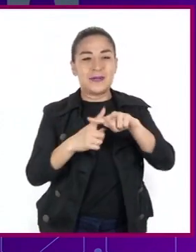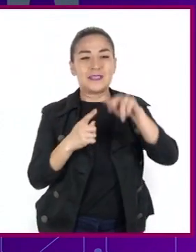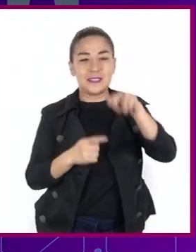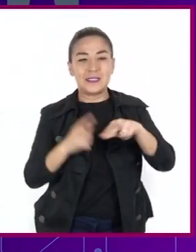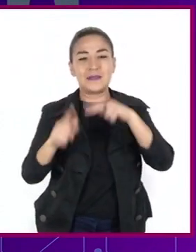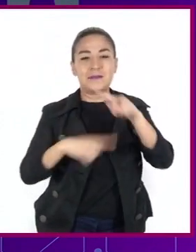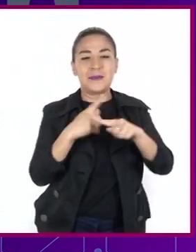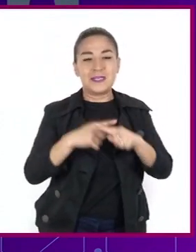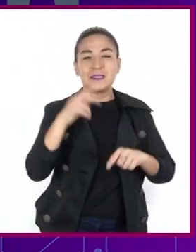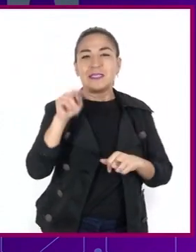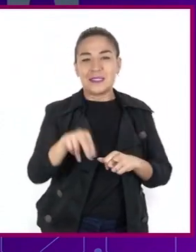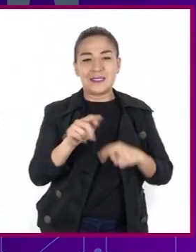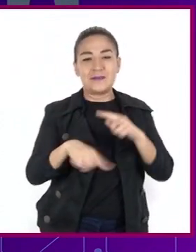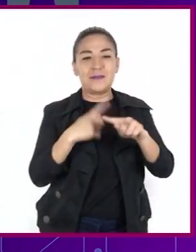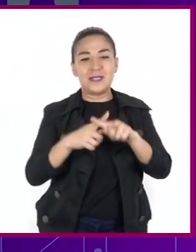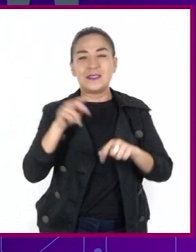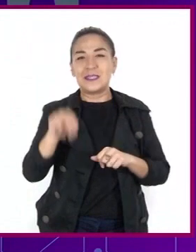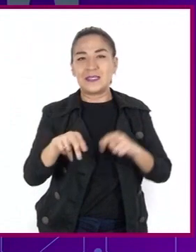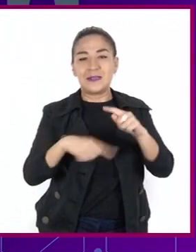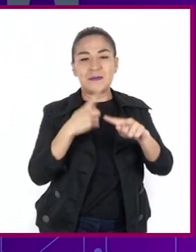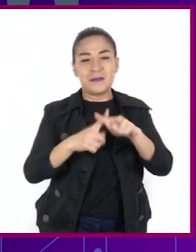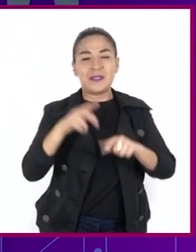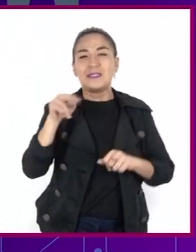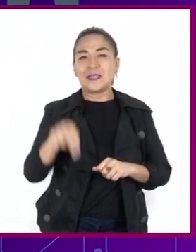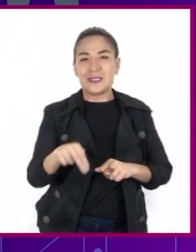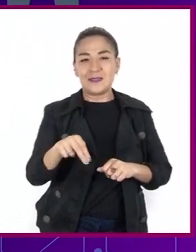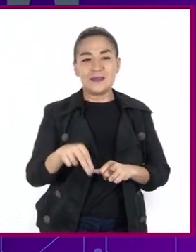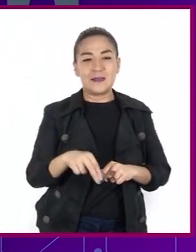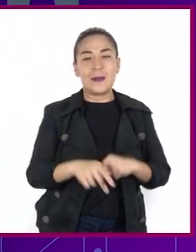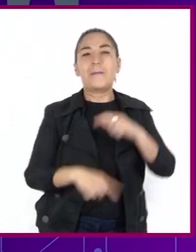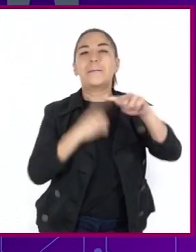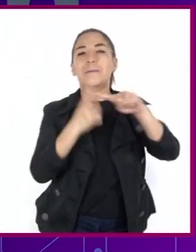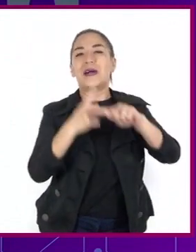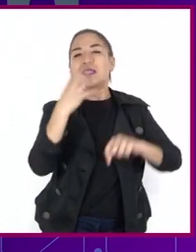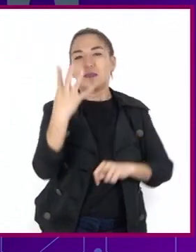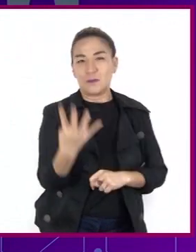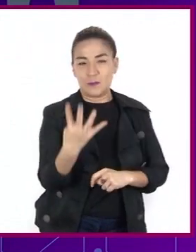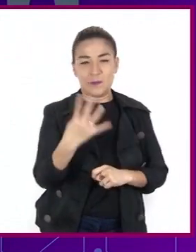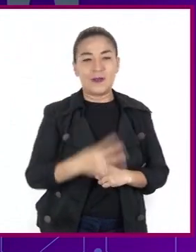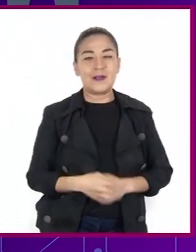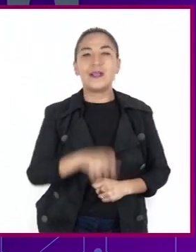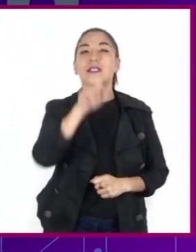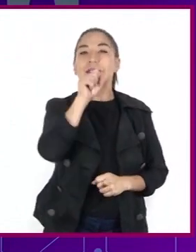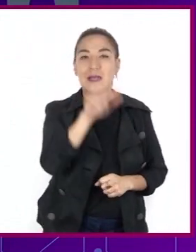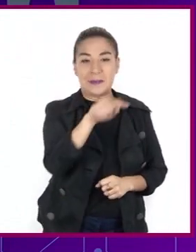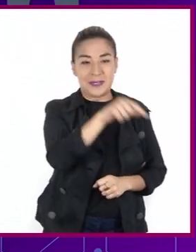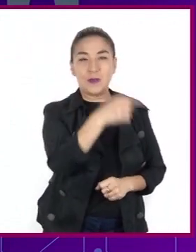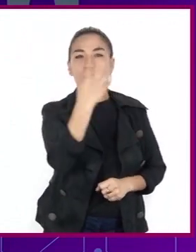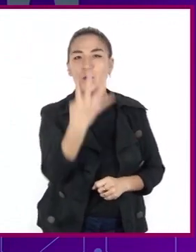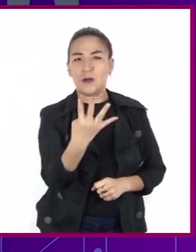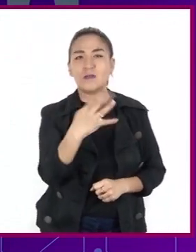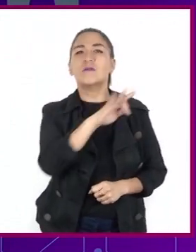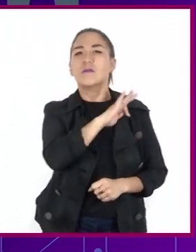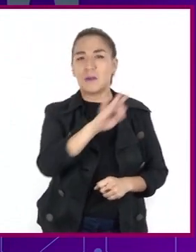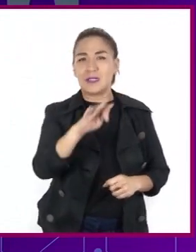más n más n más n más n más 4. Incluso ese 4 puede separarse en 1